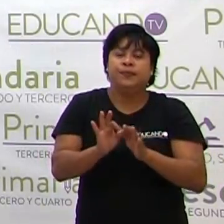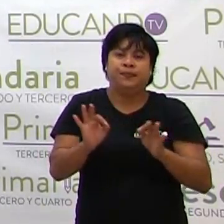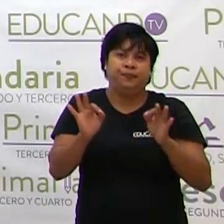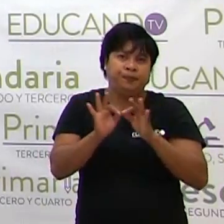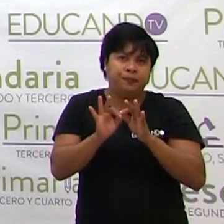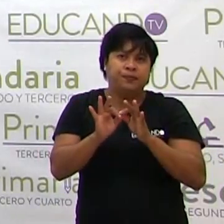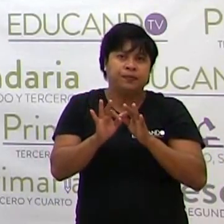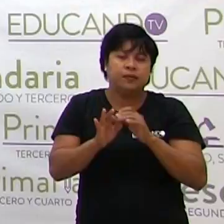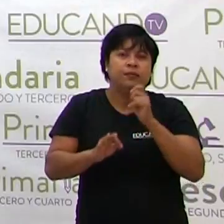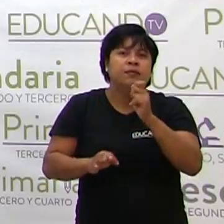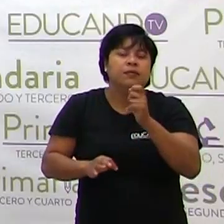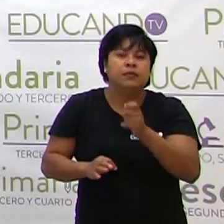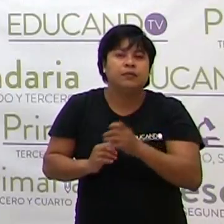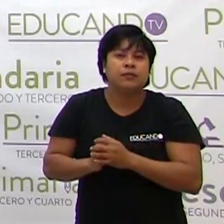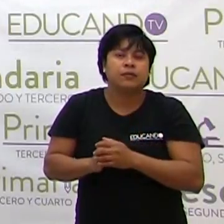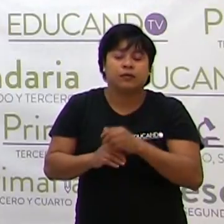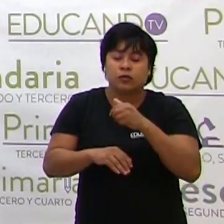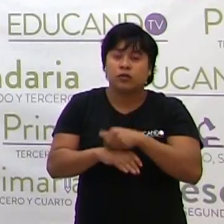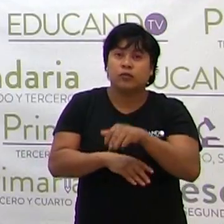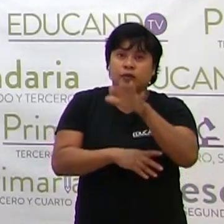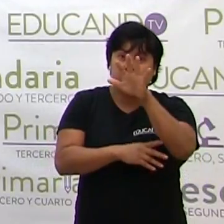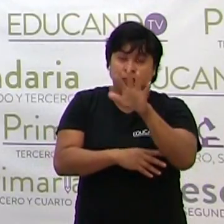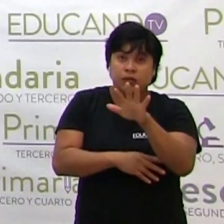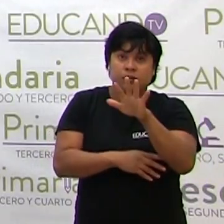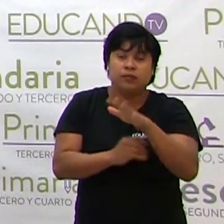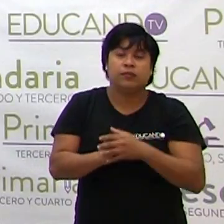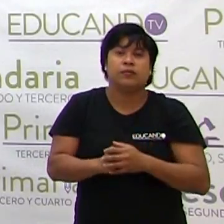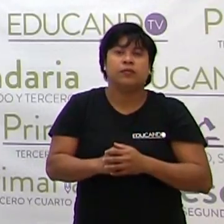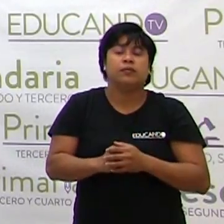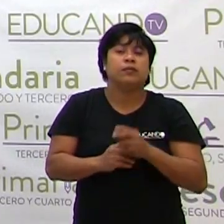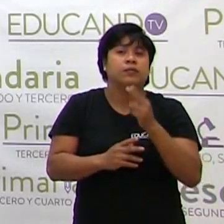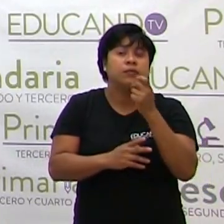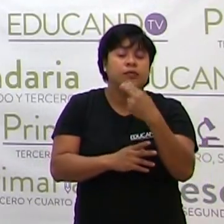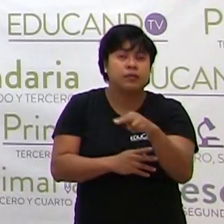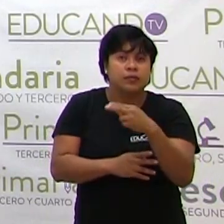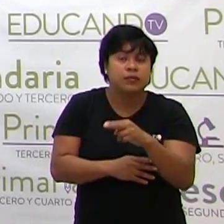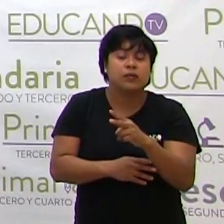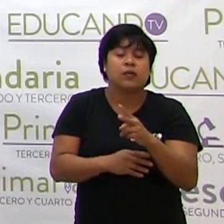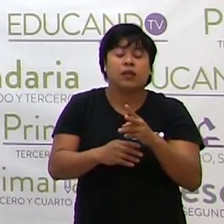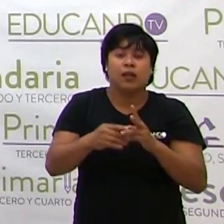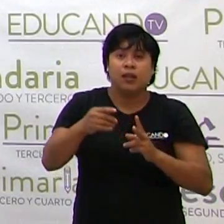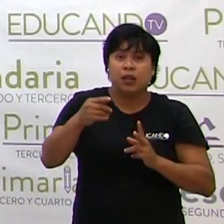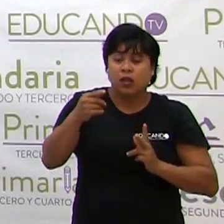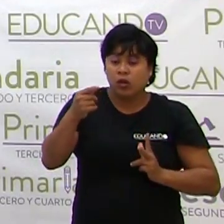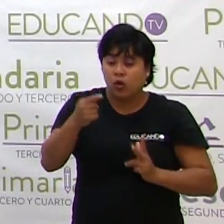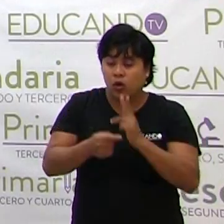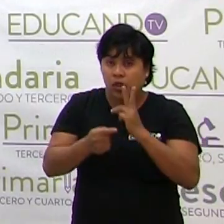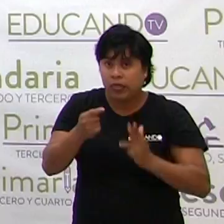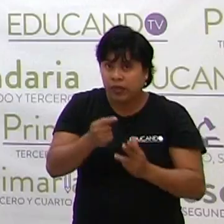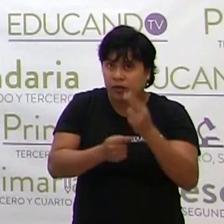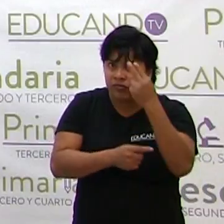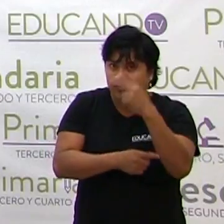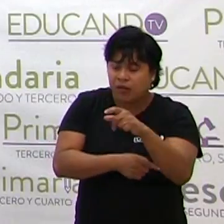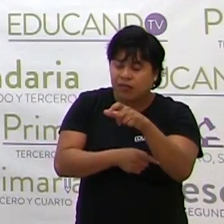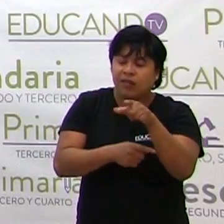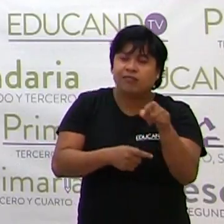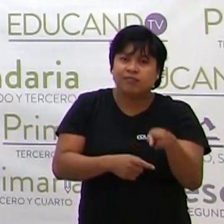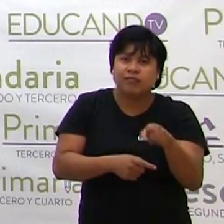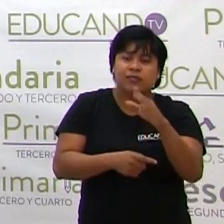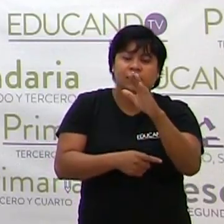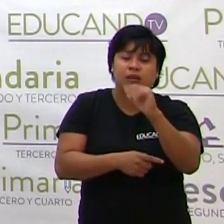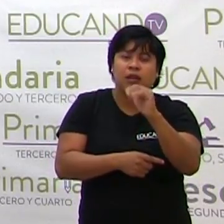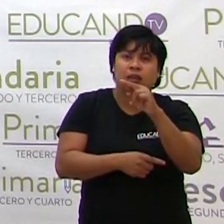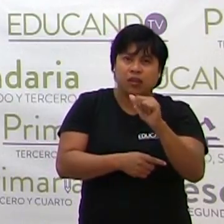importante va a ser el número 5, que es el corte llamado